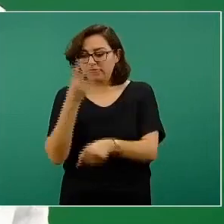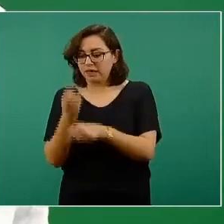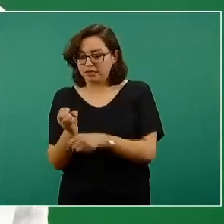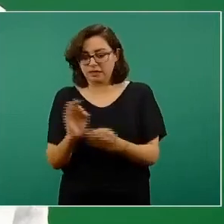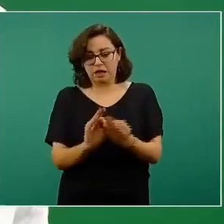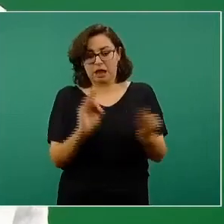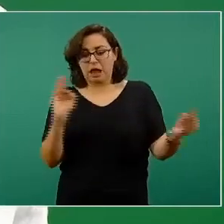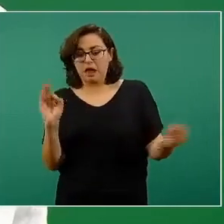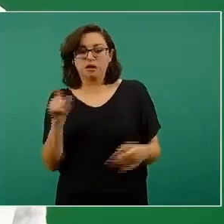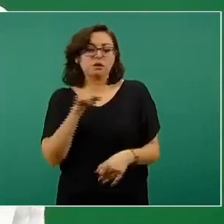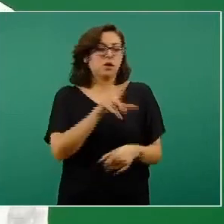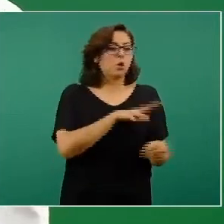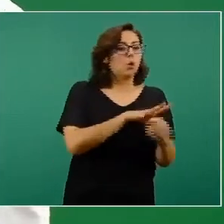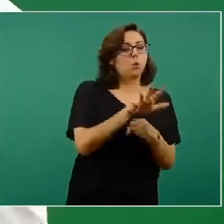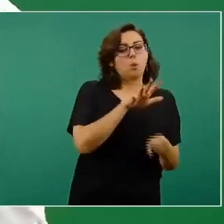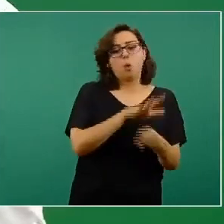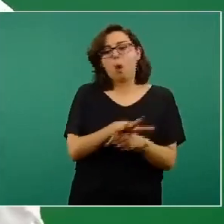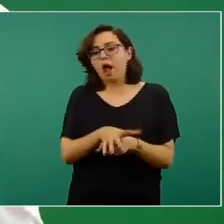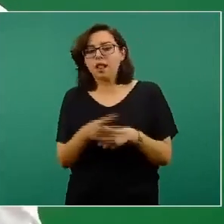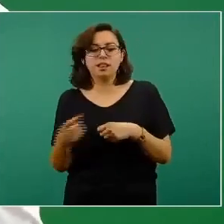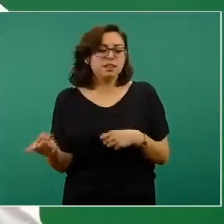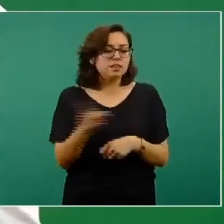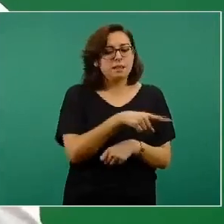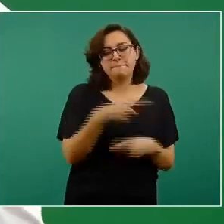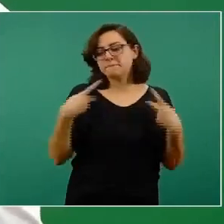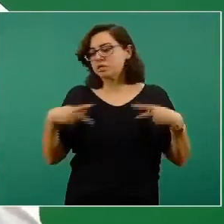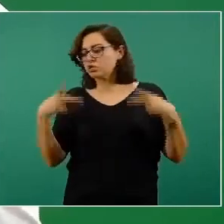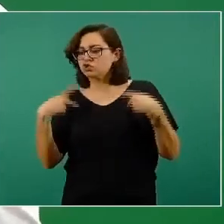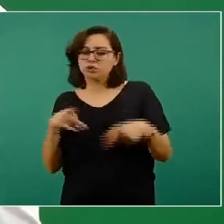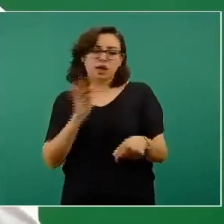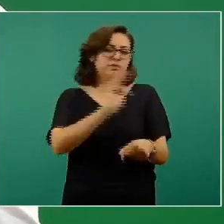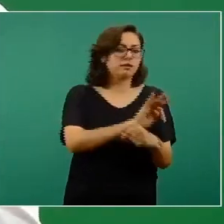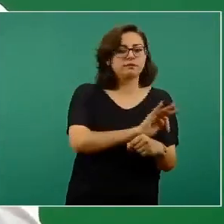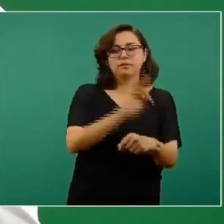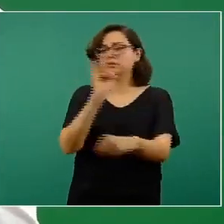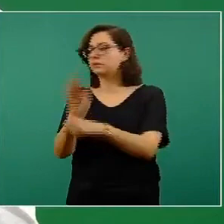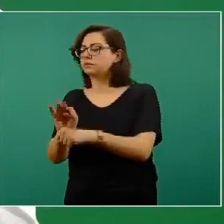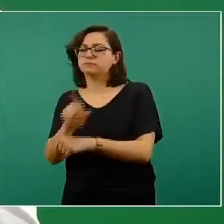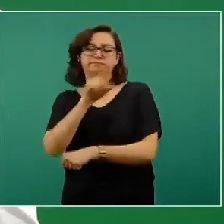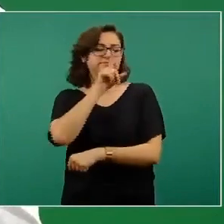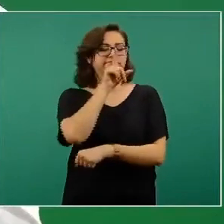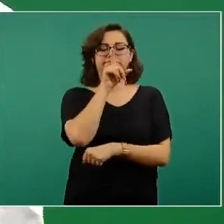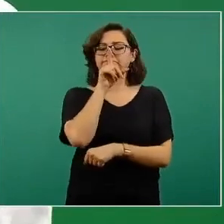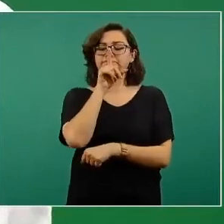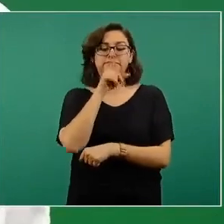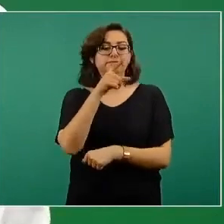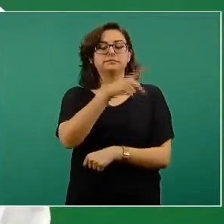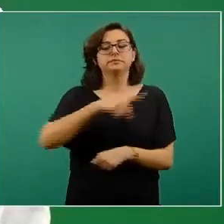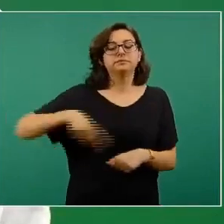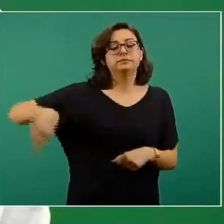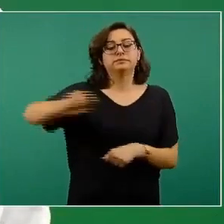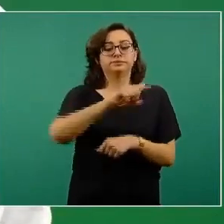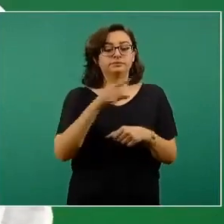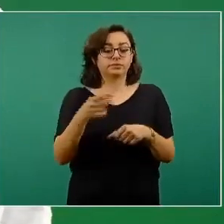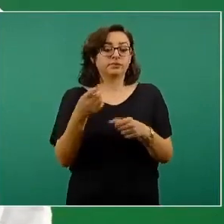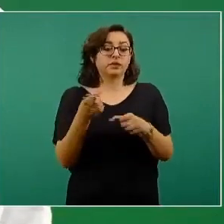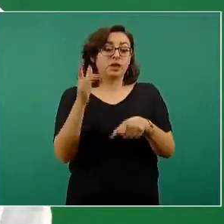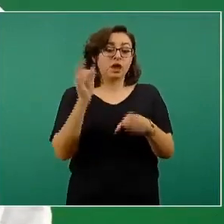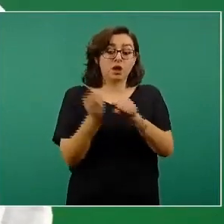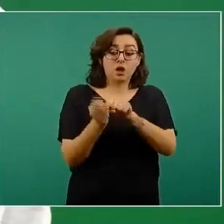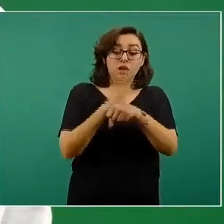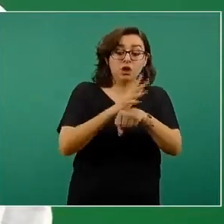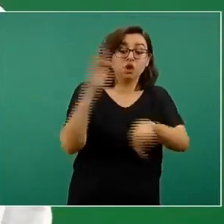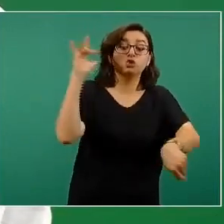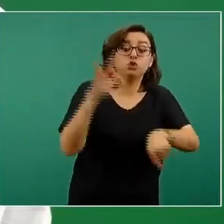personas trabajadoras de la salud. Tienen que ver con su cercanía a la posibilidad de ser contagiadas